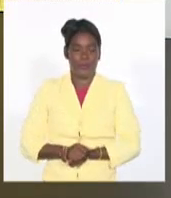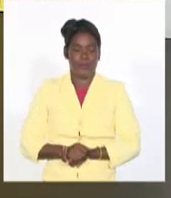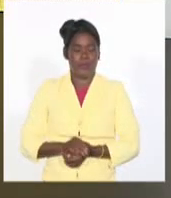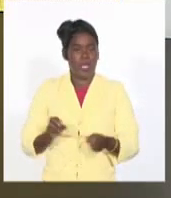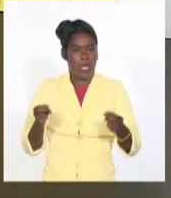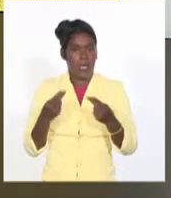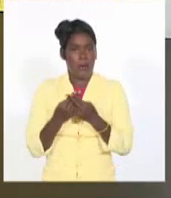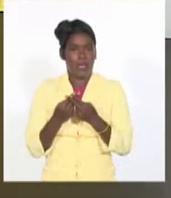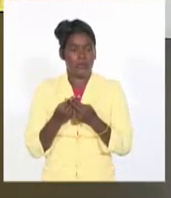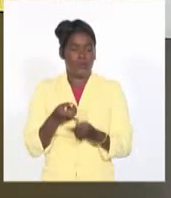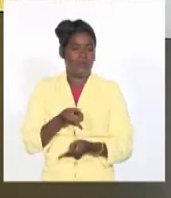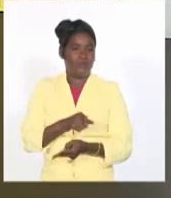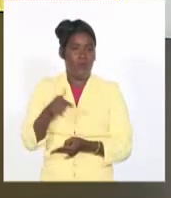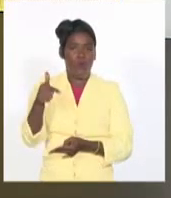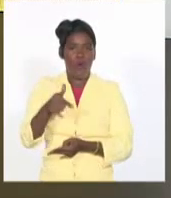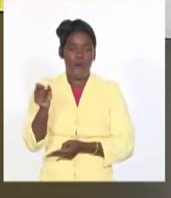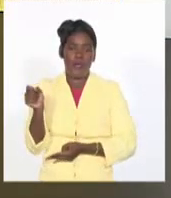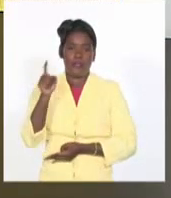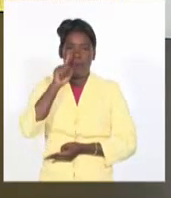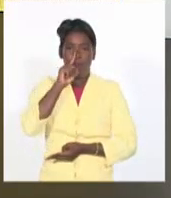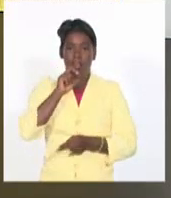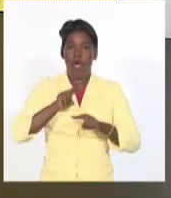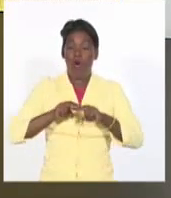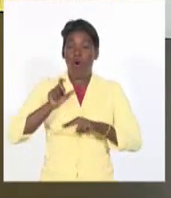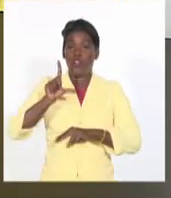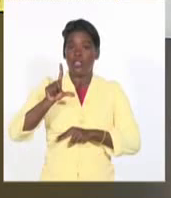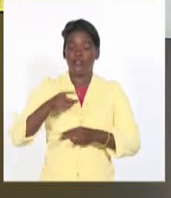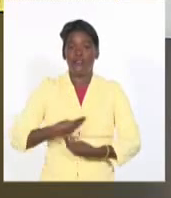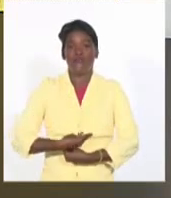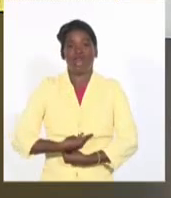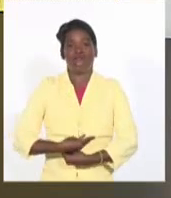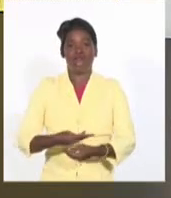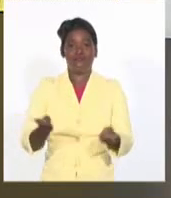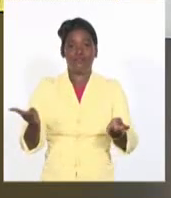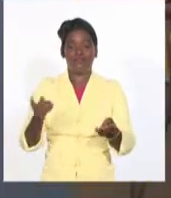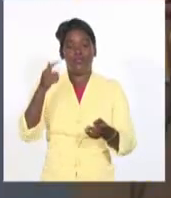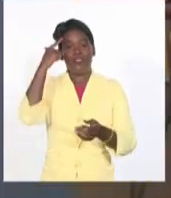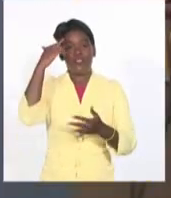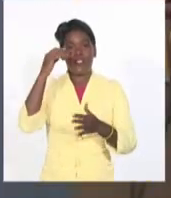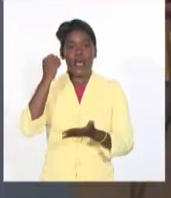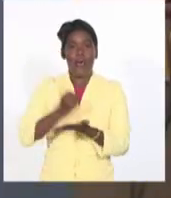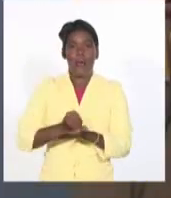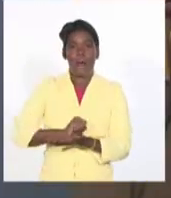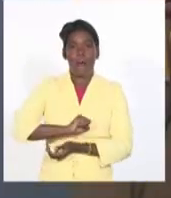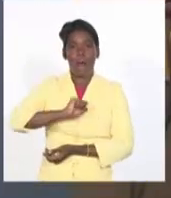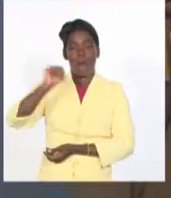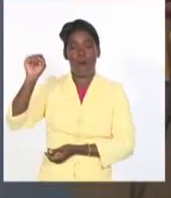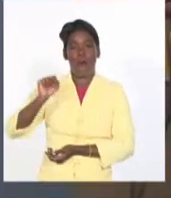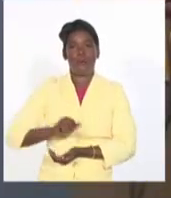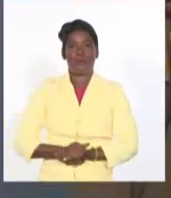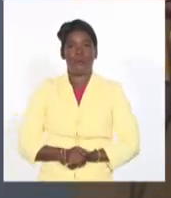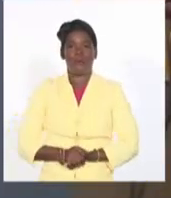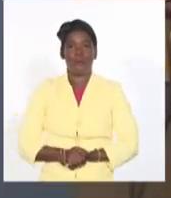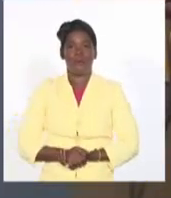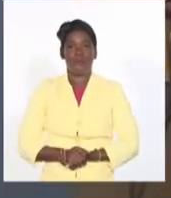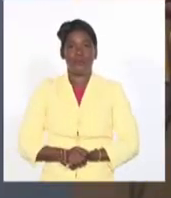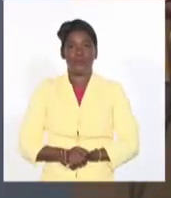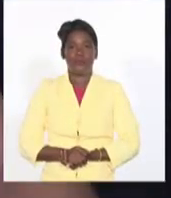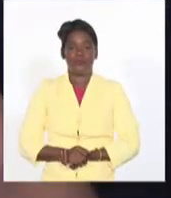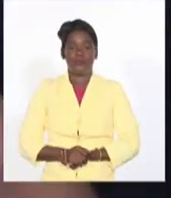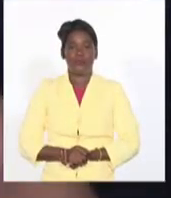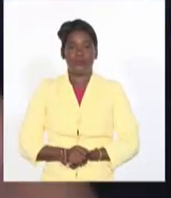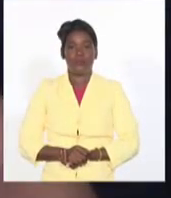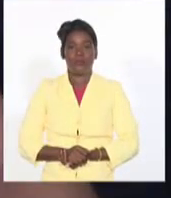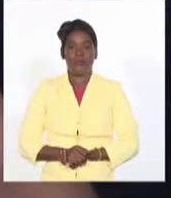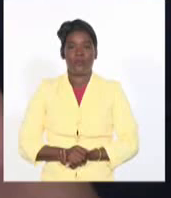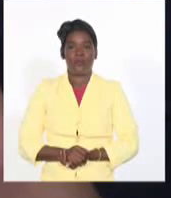noche de este jueves en Holguín con la entrega de los premios en las diferentes categorías. Con la entrega de los grandes premios